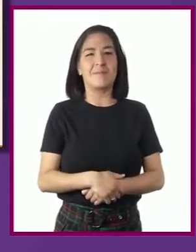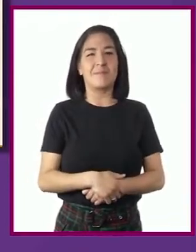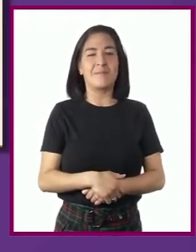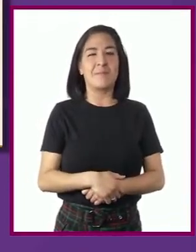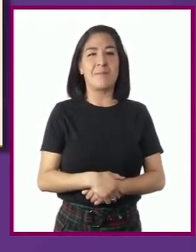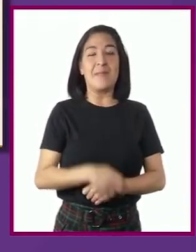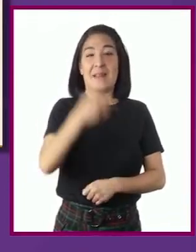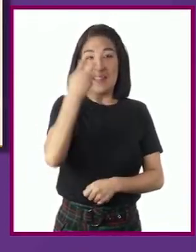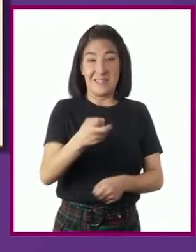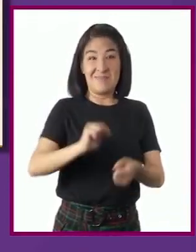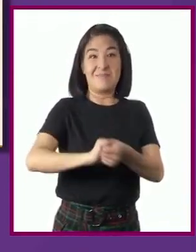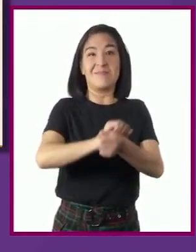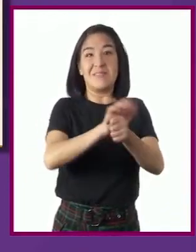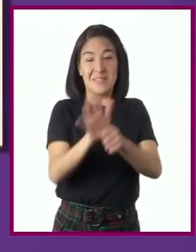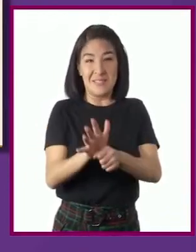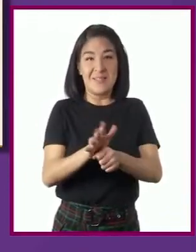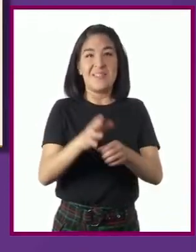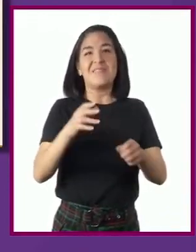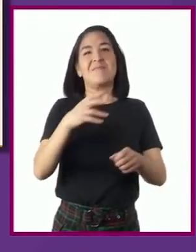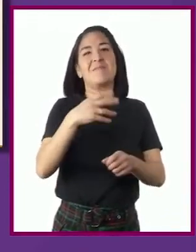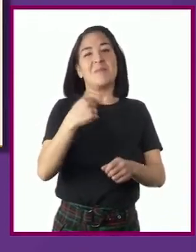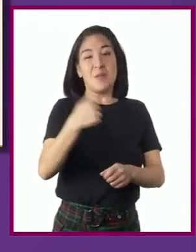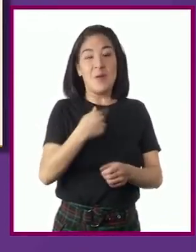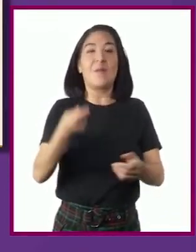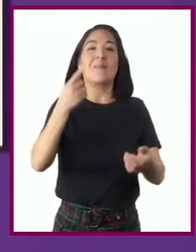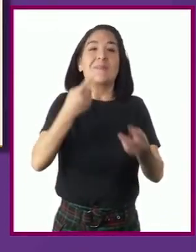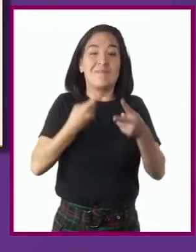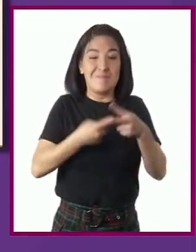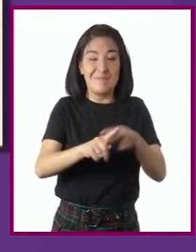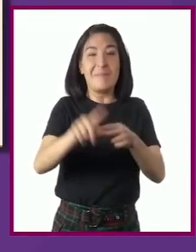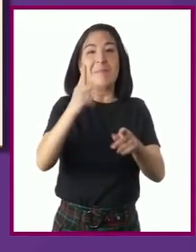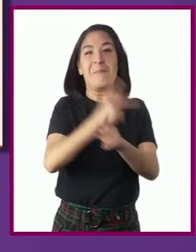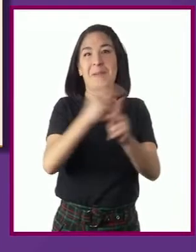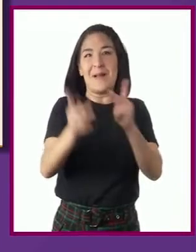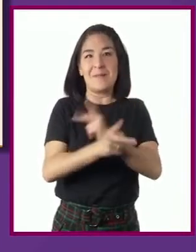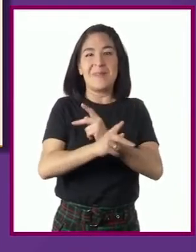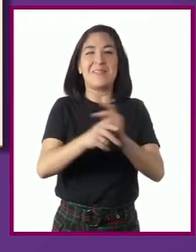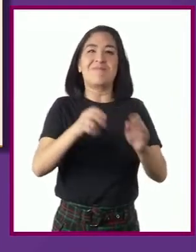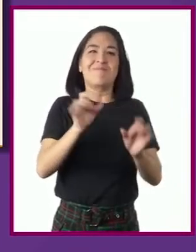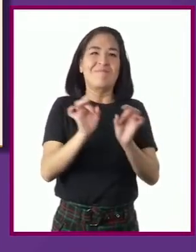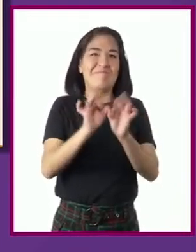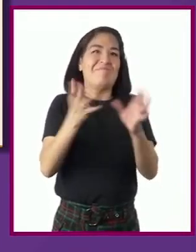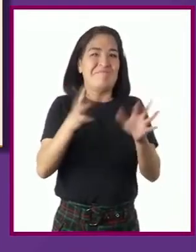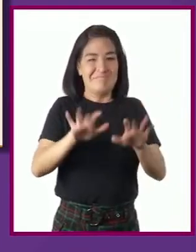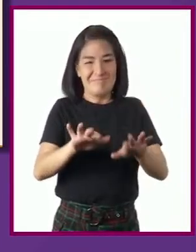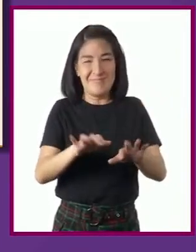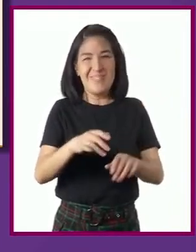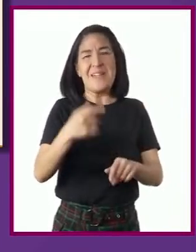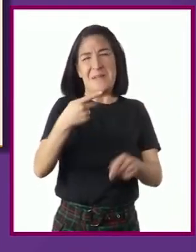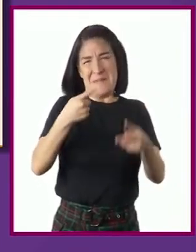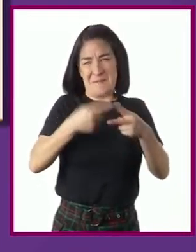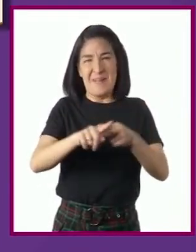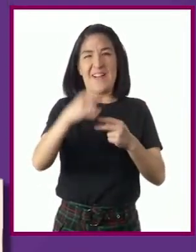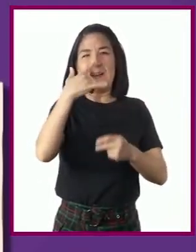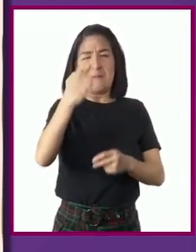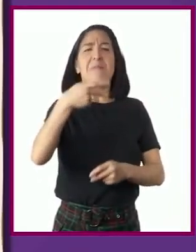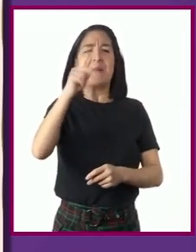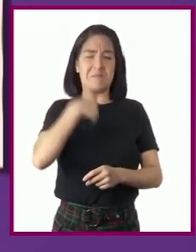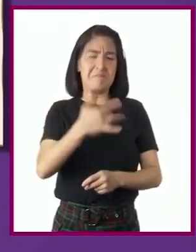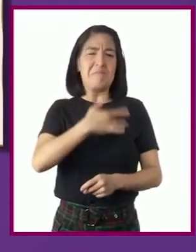En esta pandemia tuve que iniciar mi semestre en línea. Al principio fue raro, pero me siento motivado.